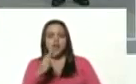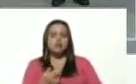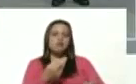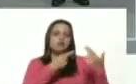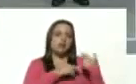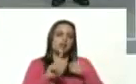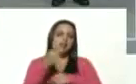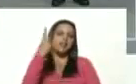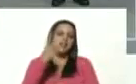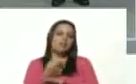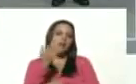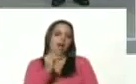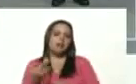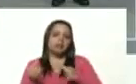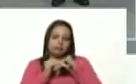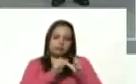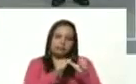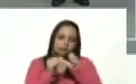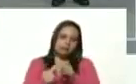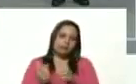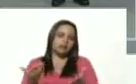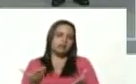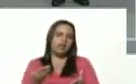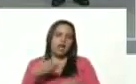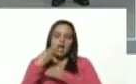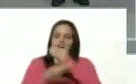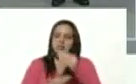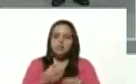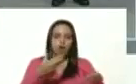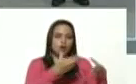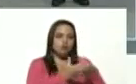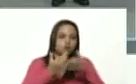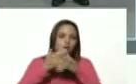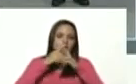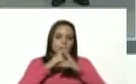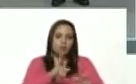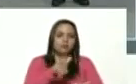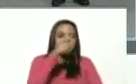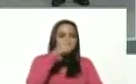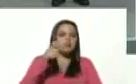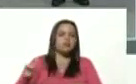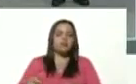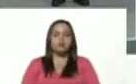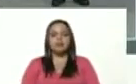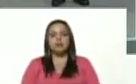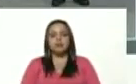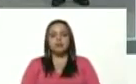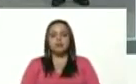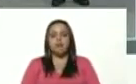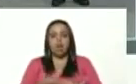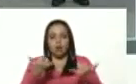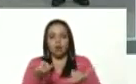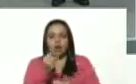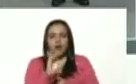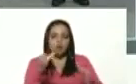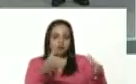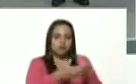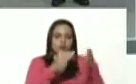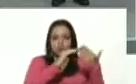principales, tenemos que estar encima, obligando que los organismos le respondan a la gente. ahora abastecemos las brigadas